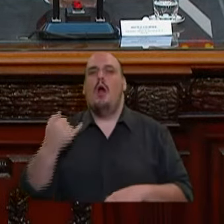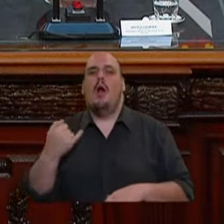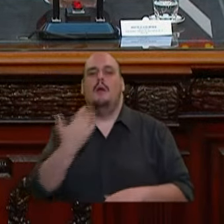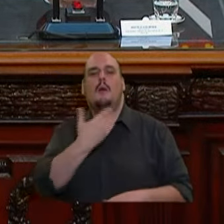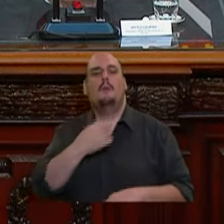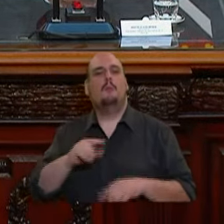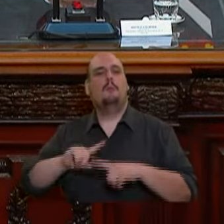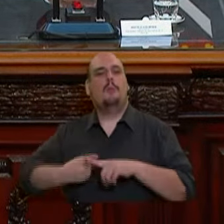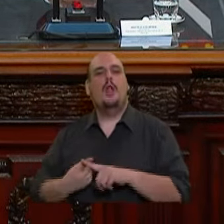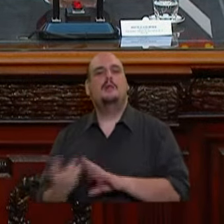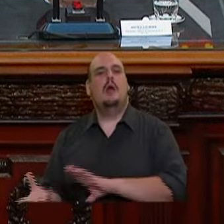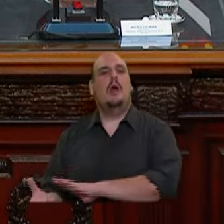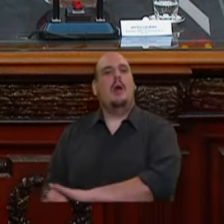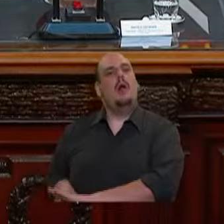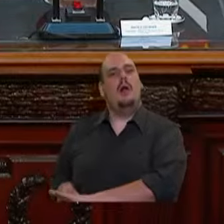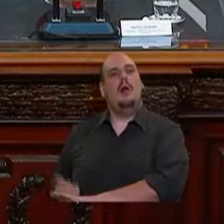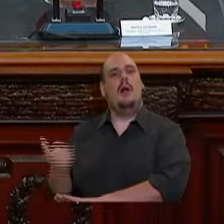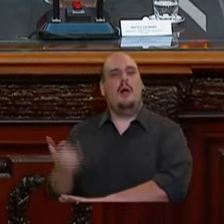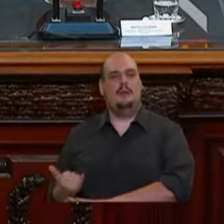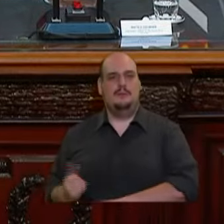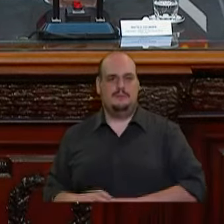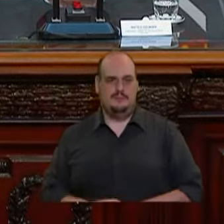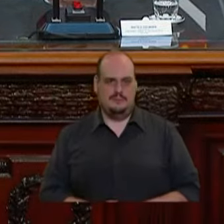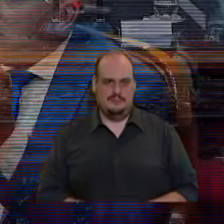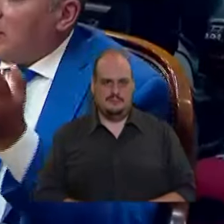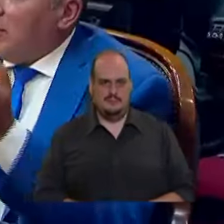político de turno.